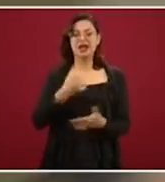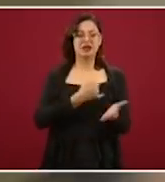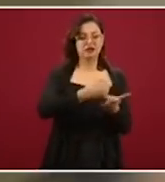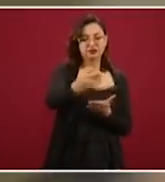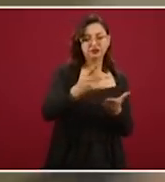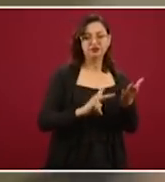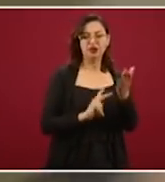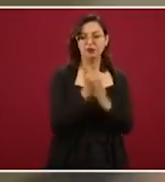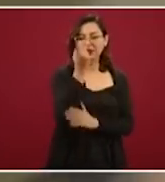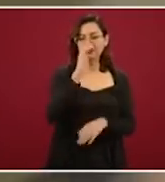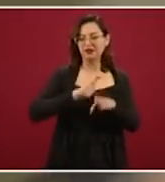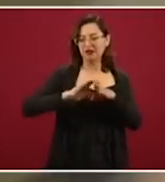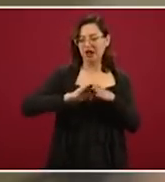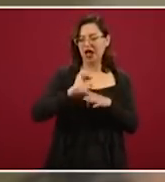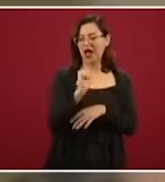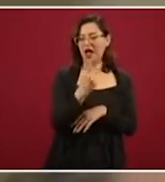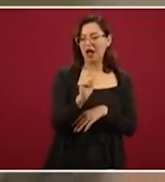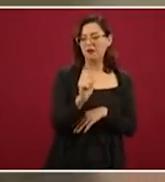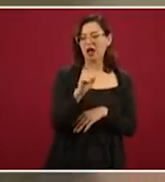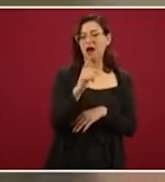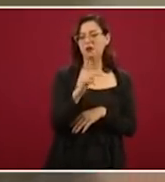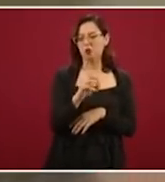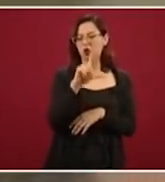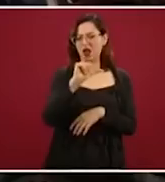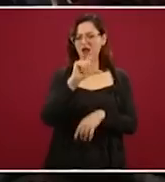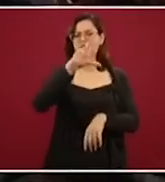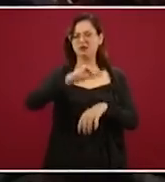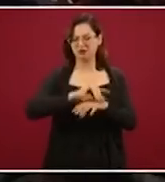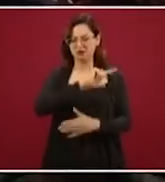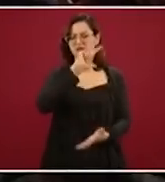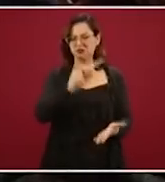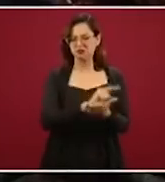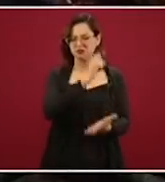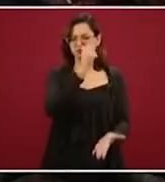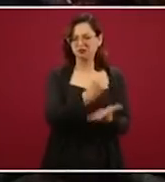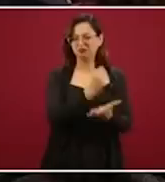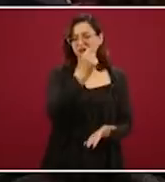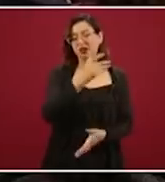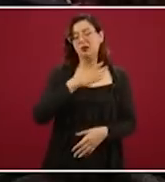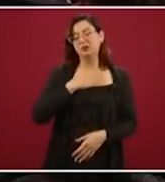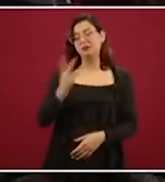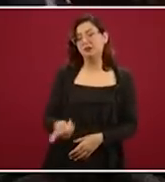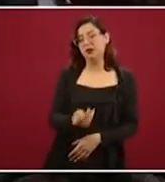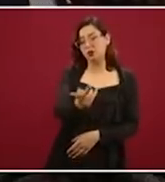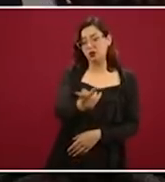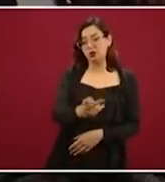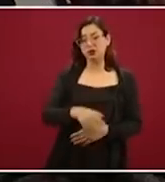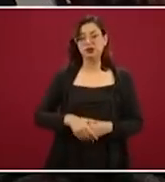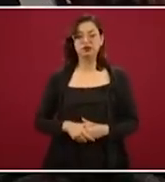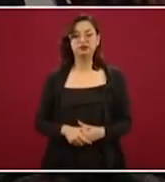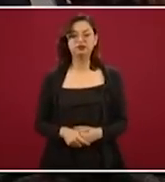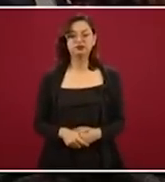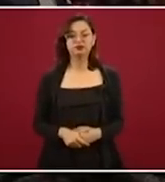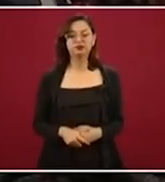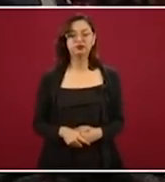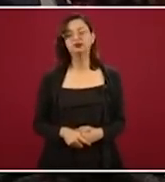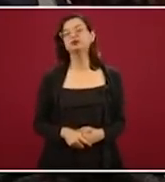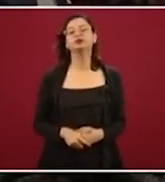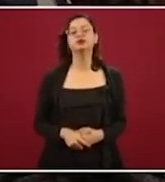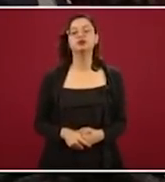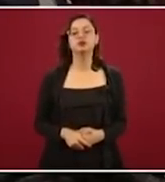amapola. Esa sería mi primera pregunta. Sí. Estamos analizando todo lo